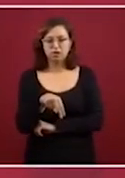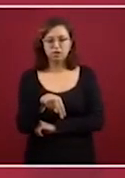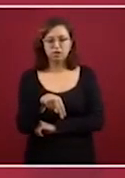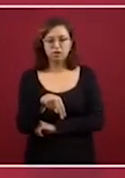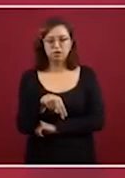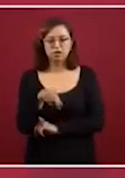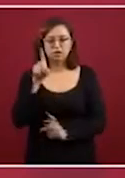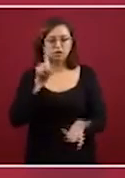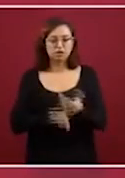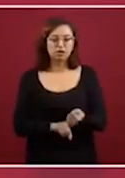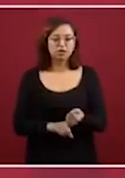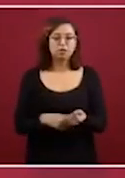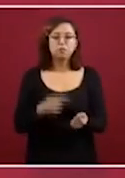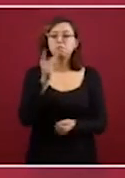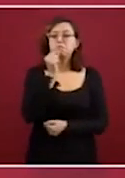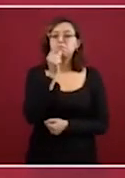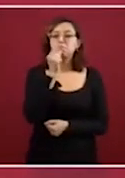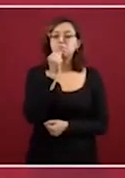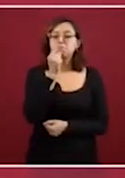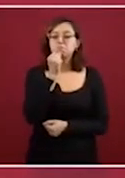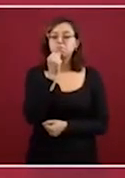tener elementos